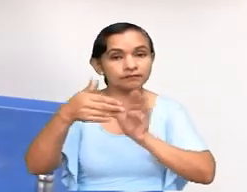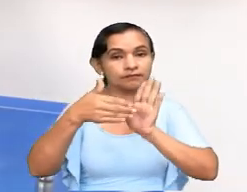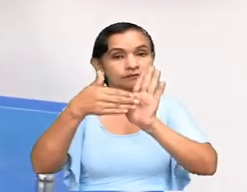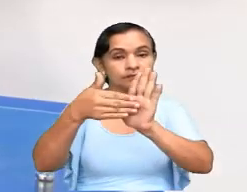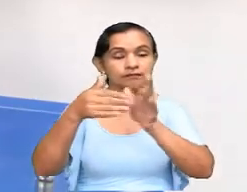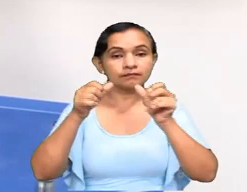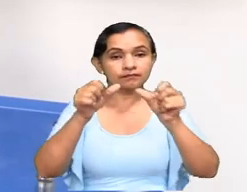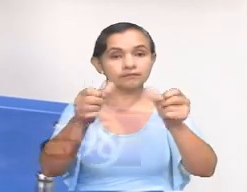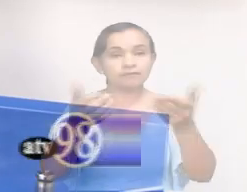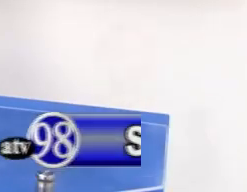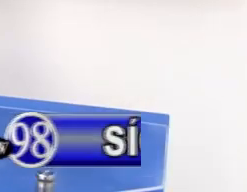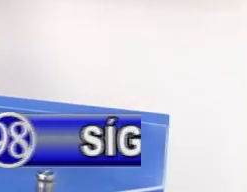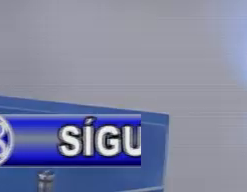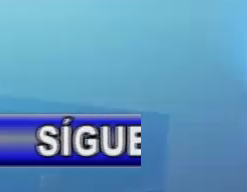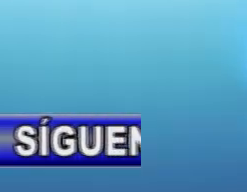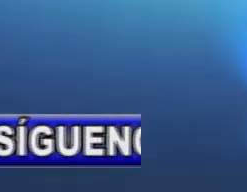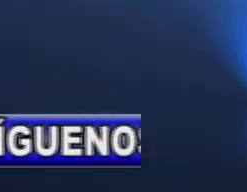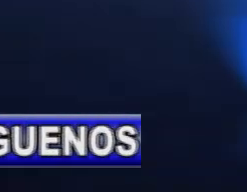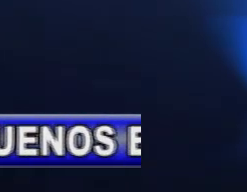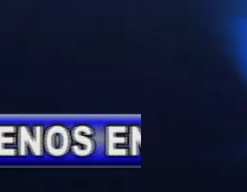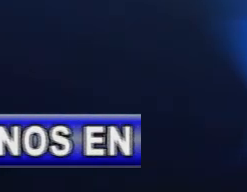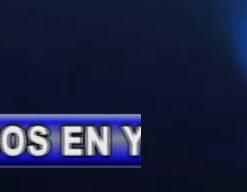a continuación.